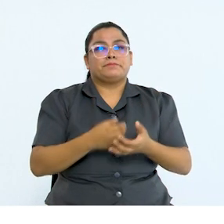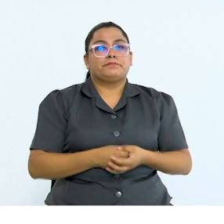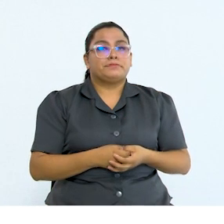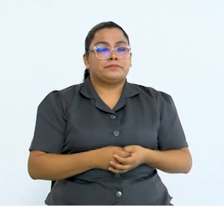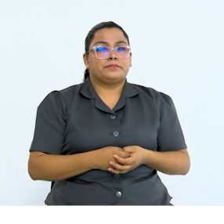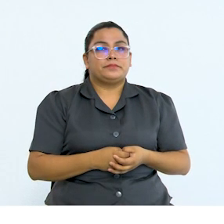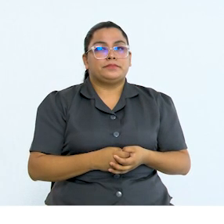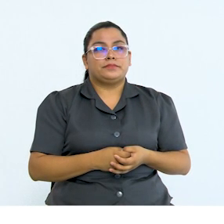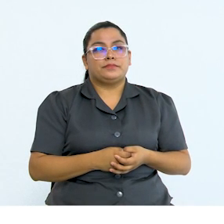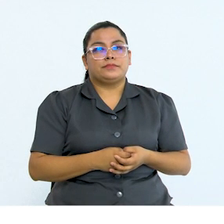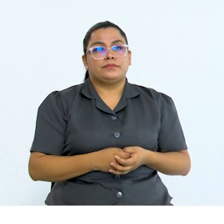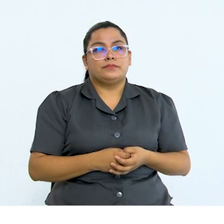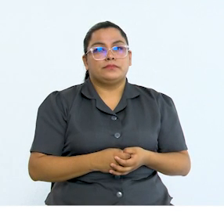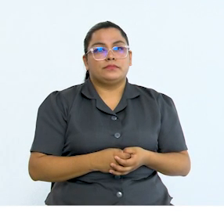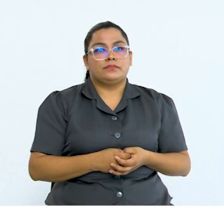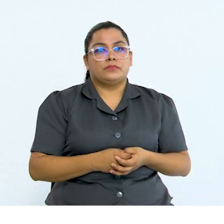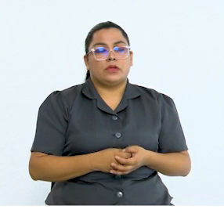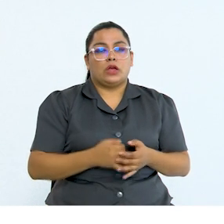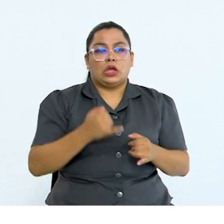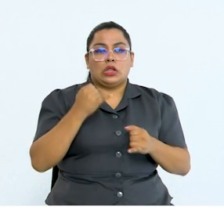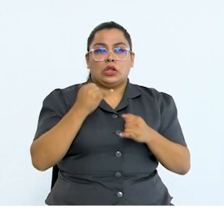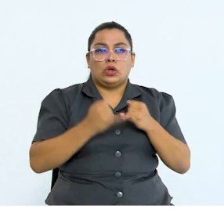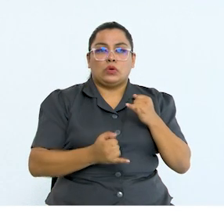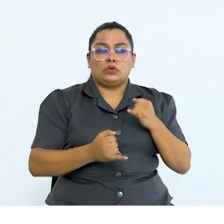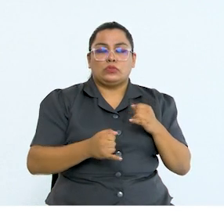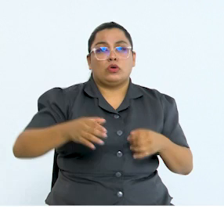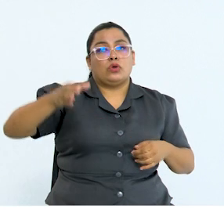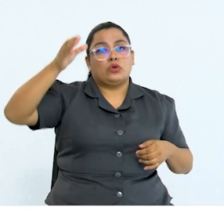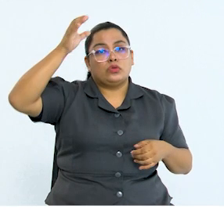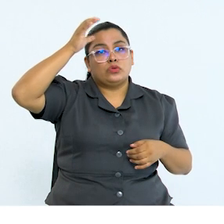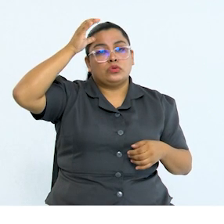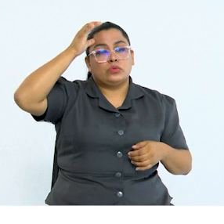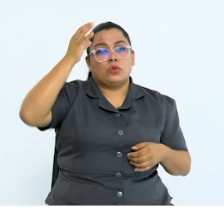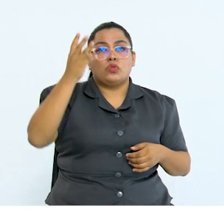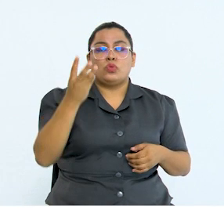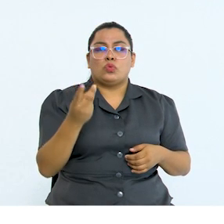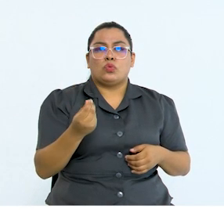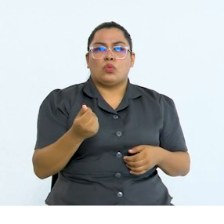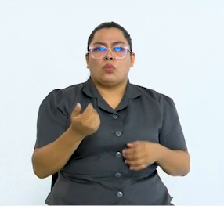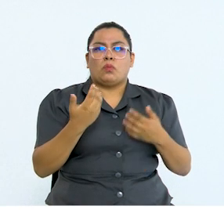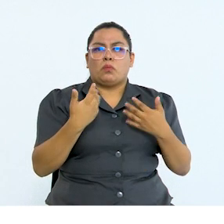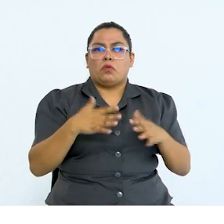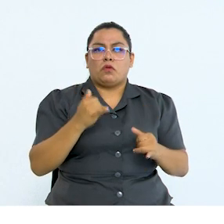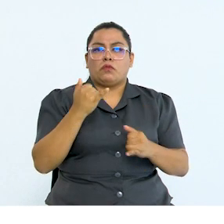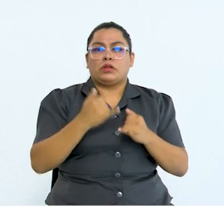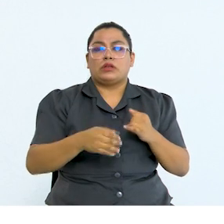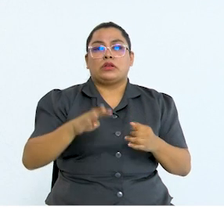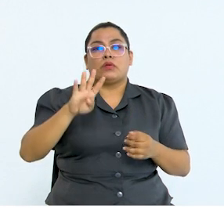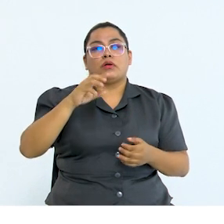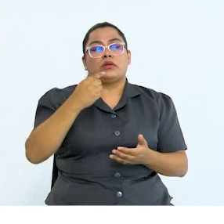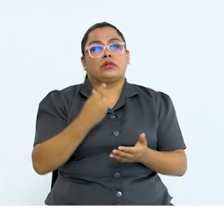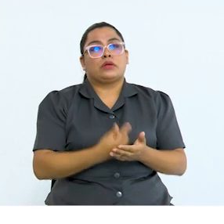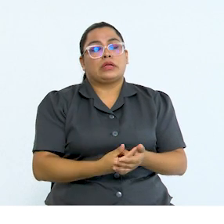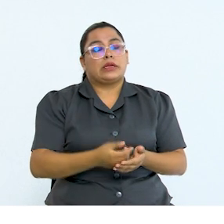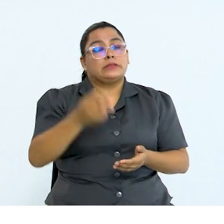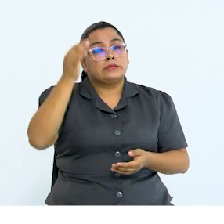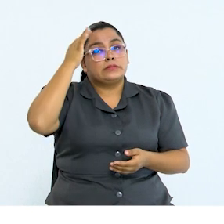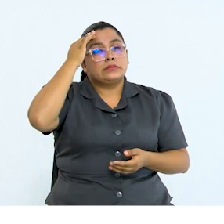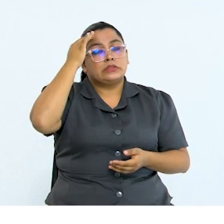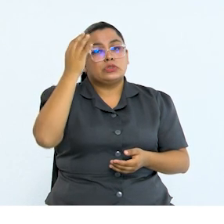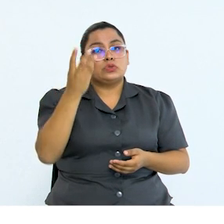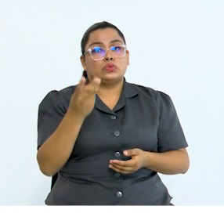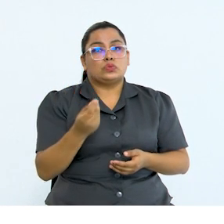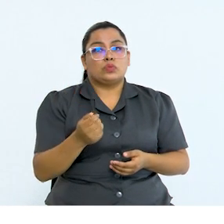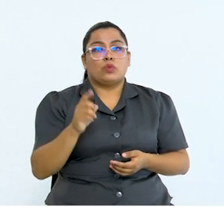La última fase de los conocimientos de los números naturales finaliza en cuarto grado, donde se conocen los números hasta 1.000.000. Se aprende